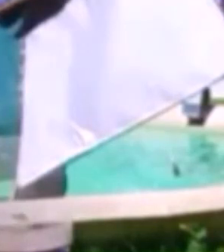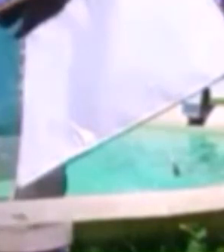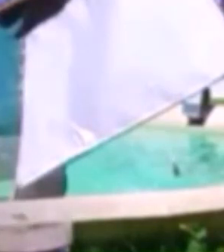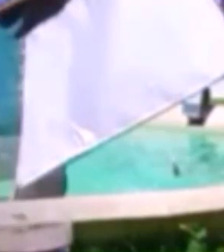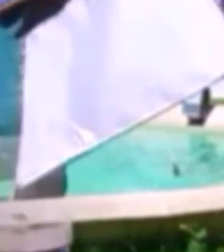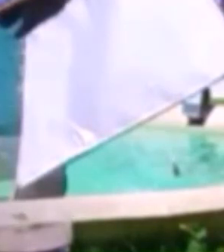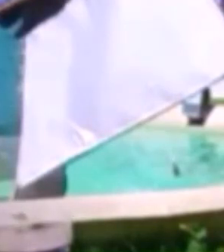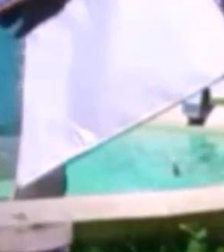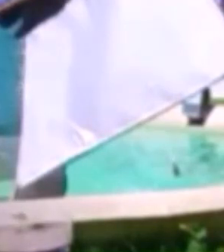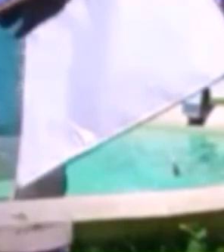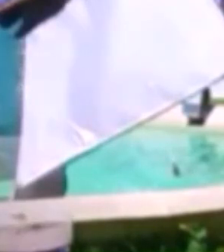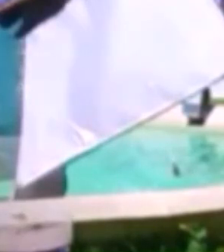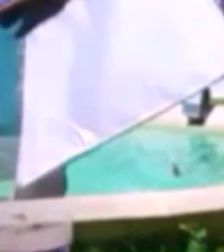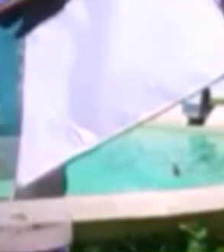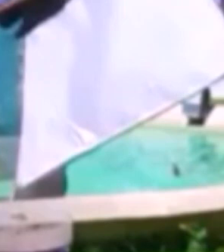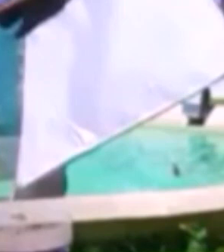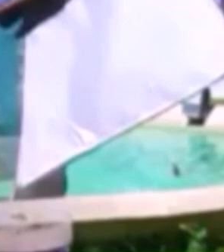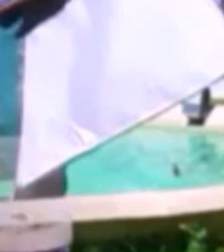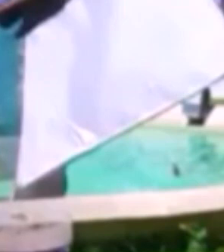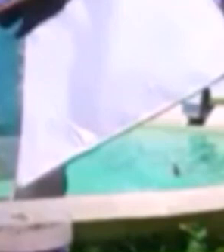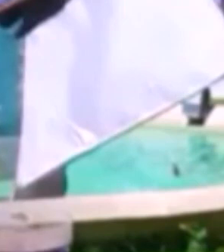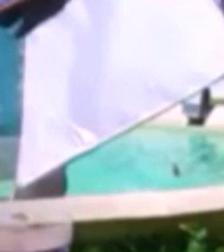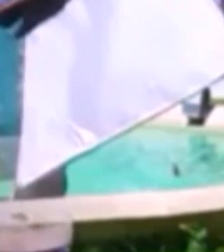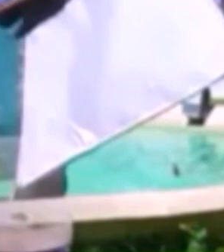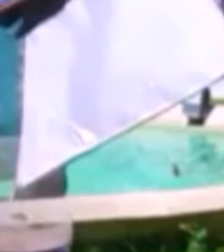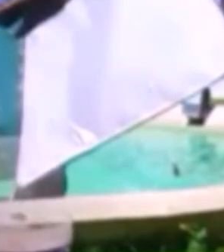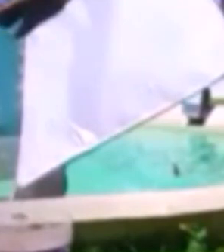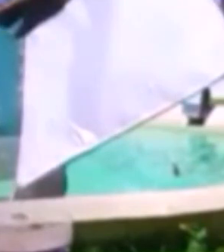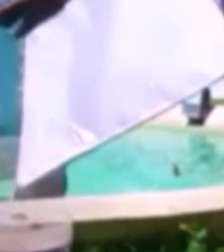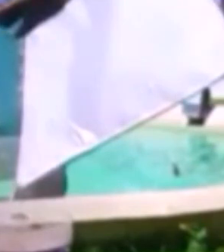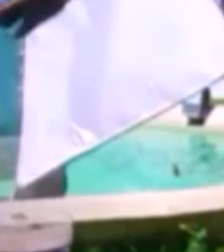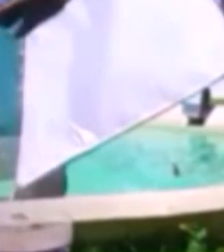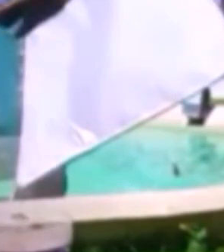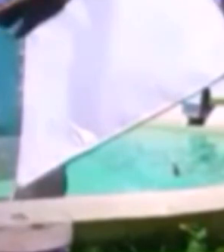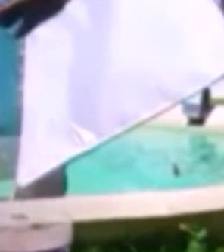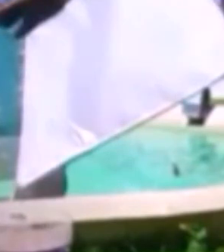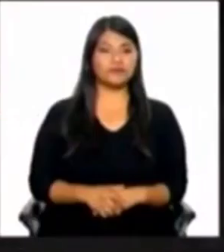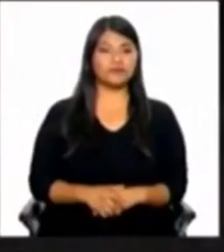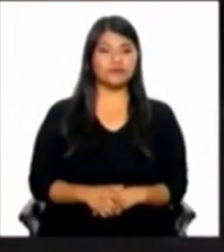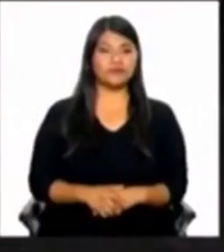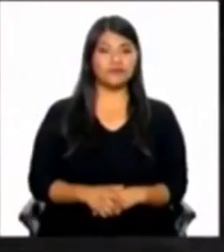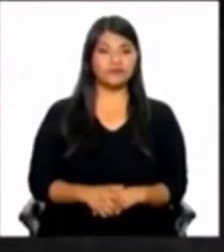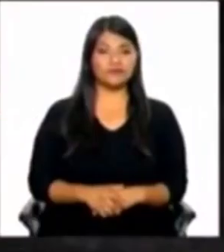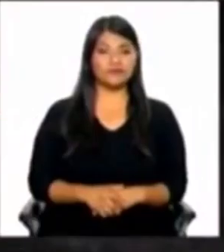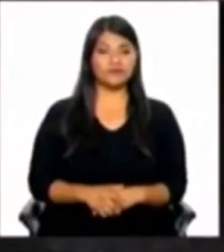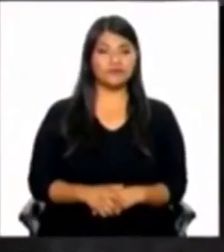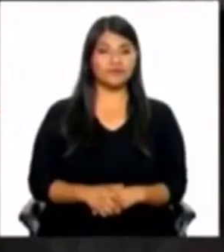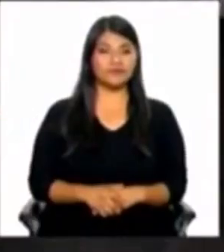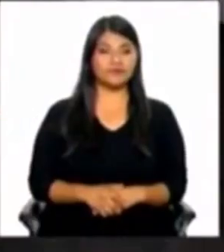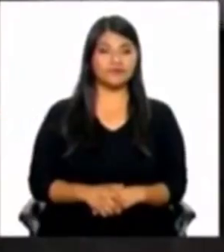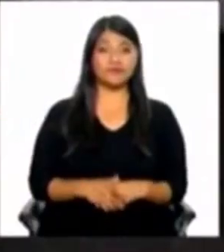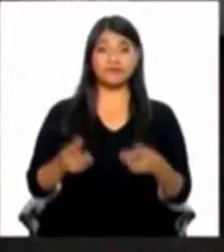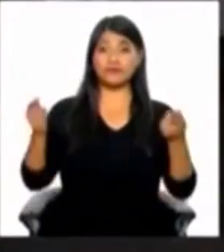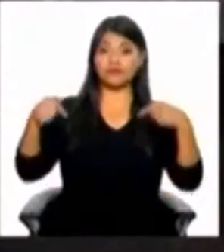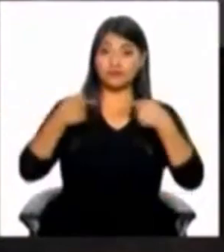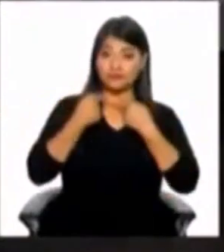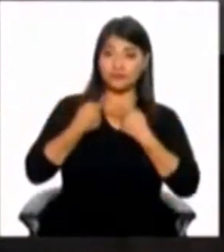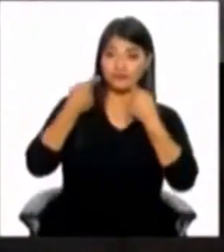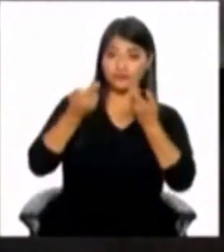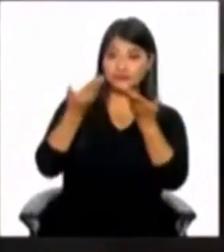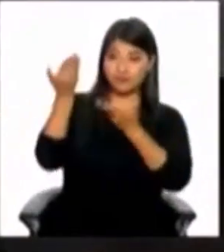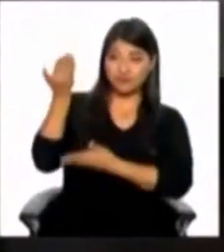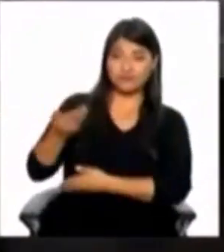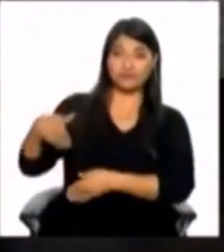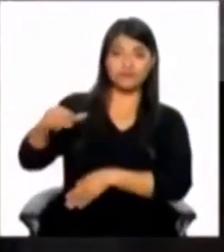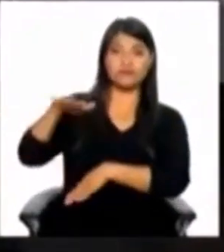Dina Boluarte en las Naciones Unidas. Adelante. A continuación, la Asamblea escuchará la locución de